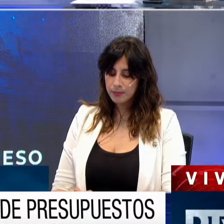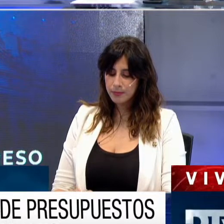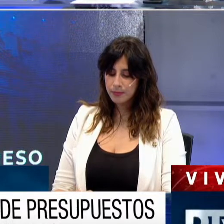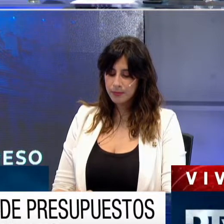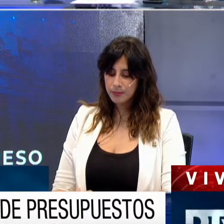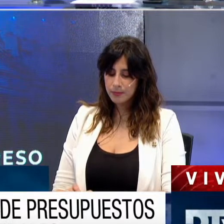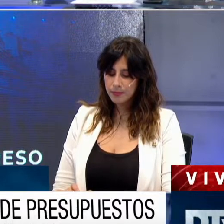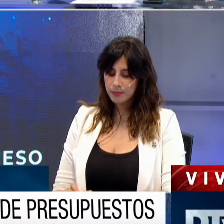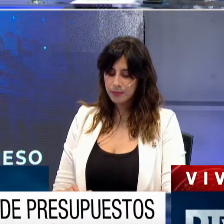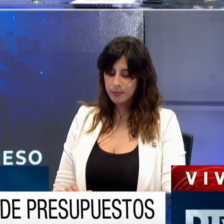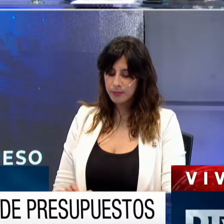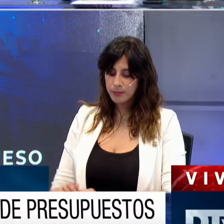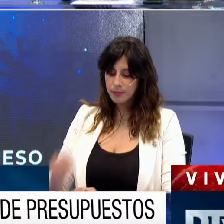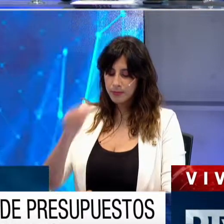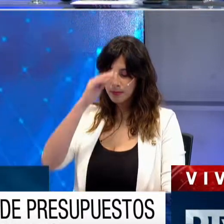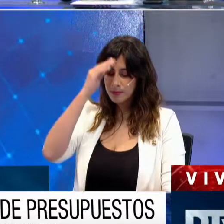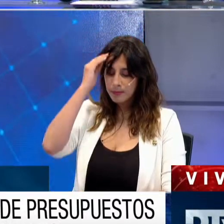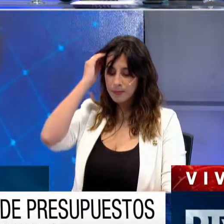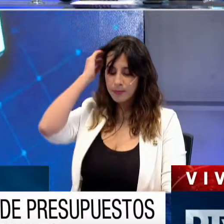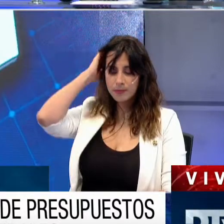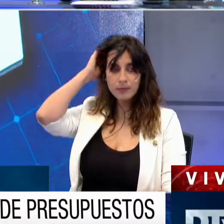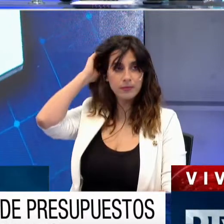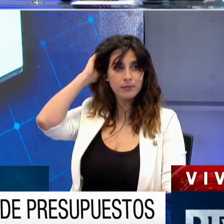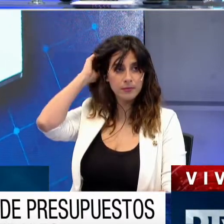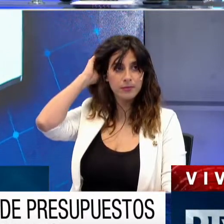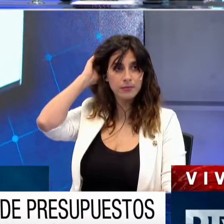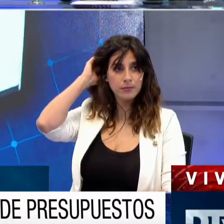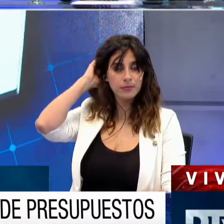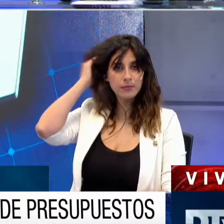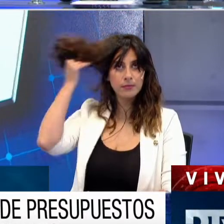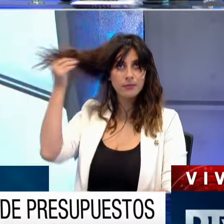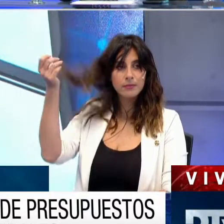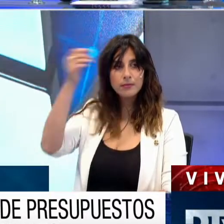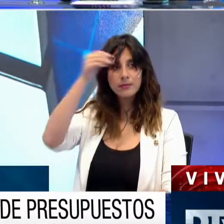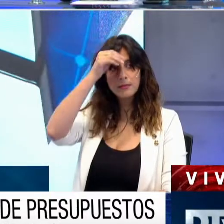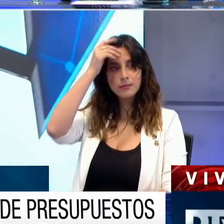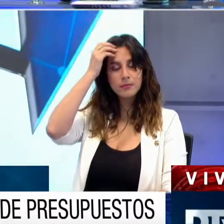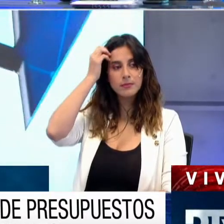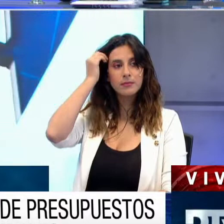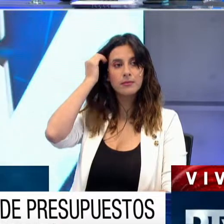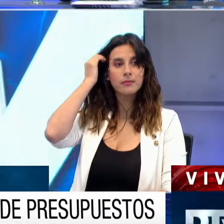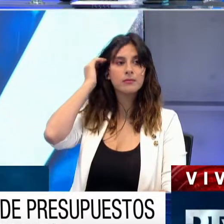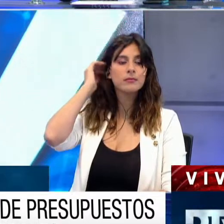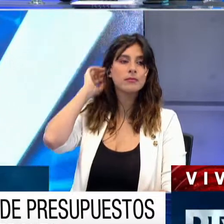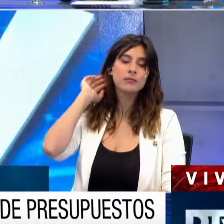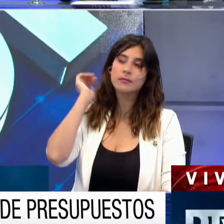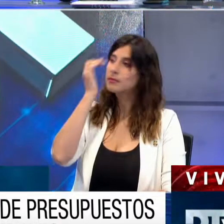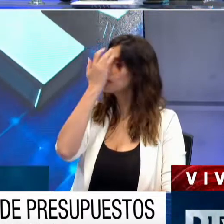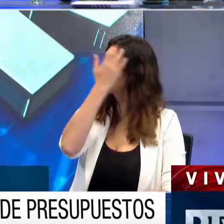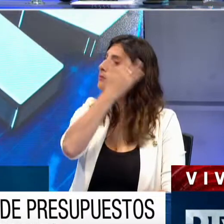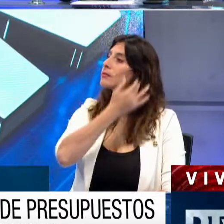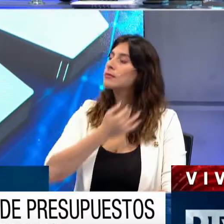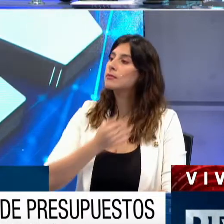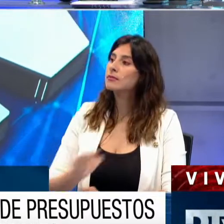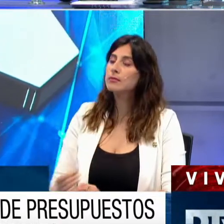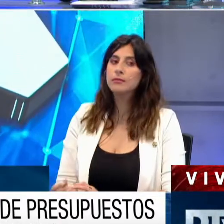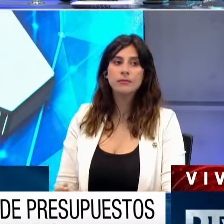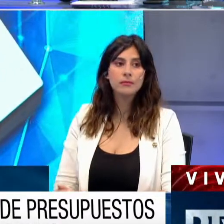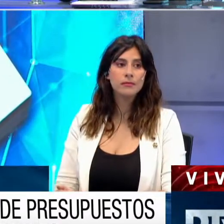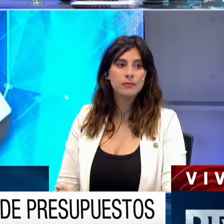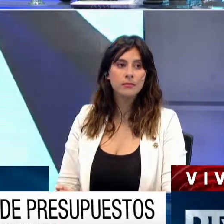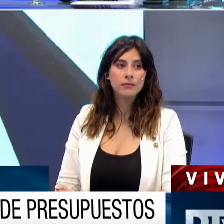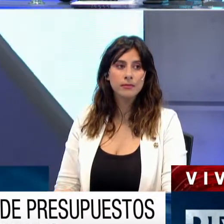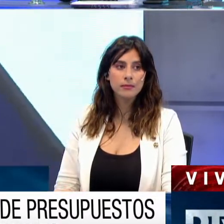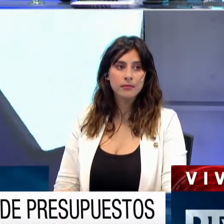ya tal vez haya hoy un dictamen definitivo, pero sí va a continuar este debate, en donde sí va a